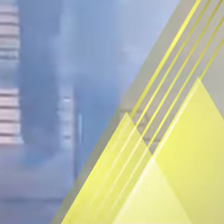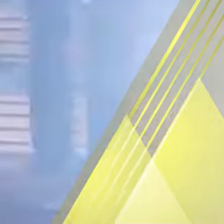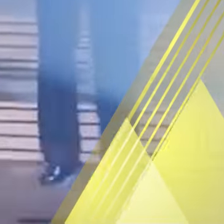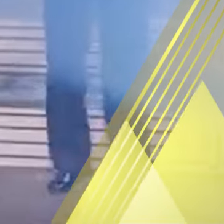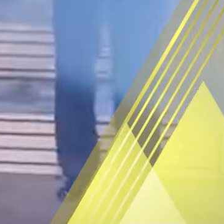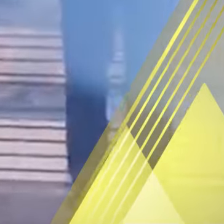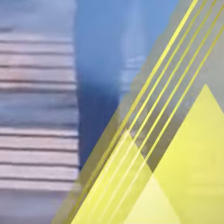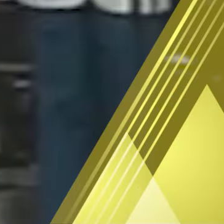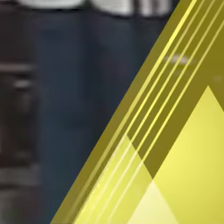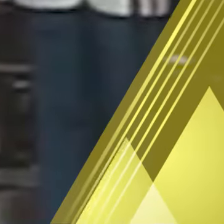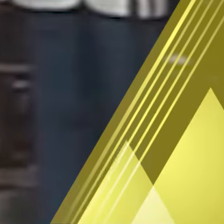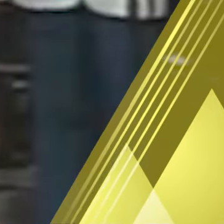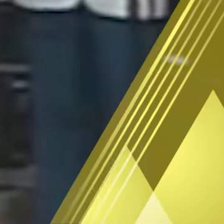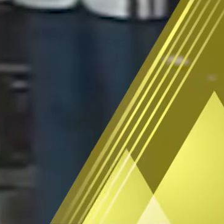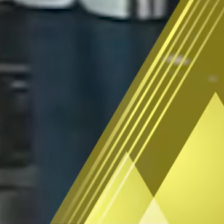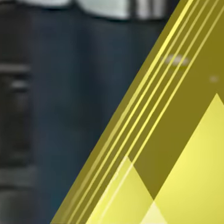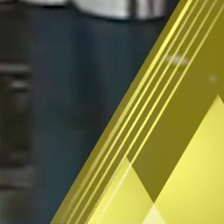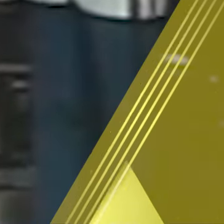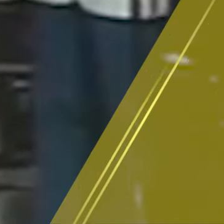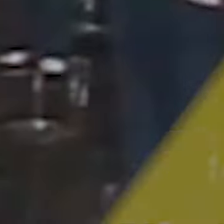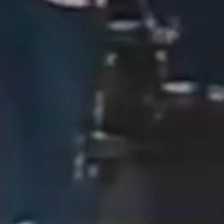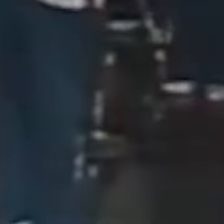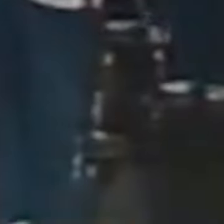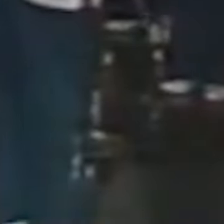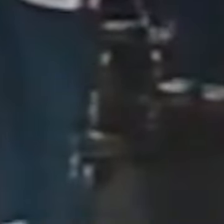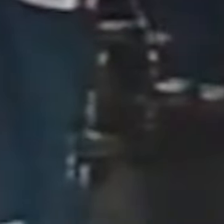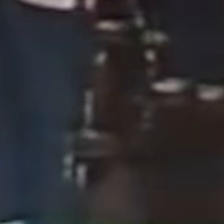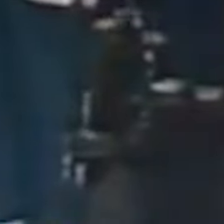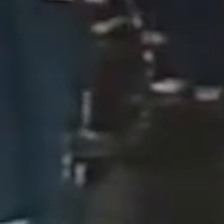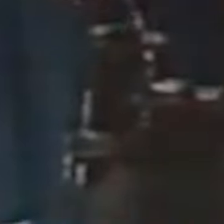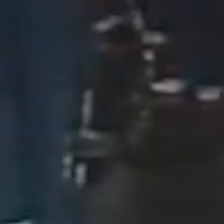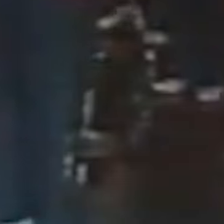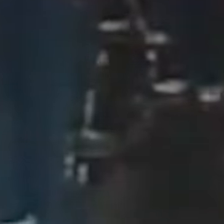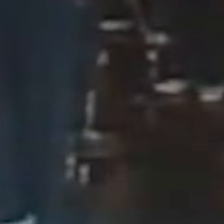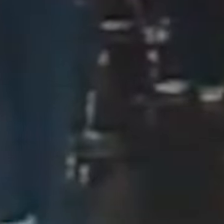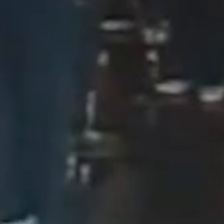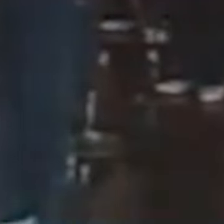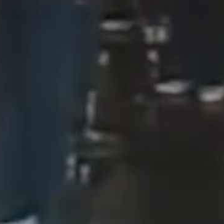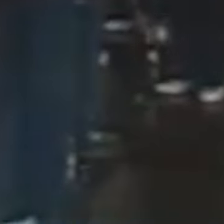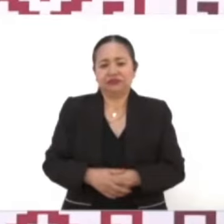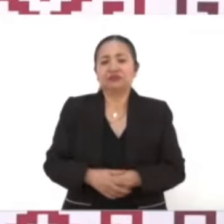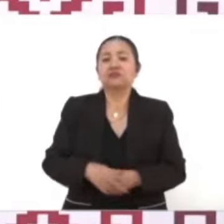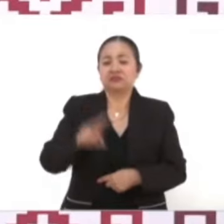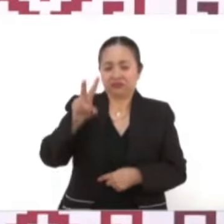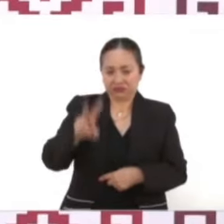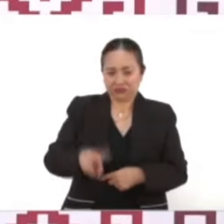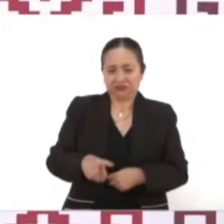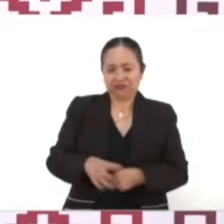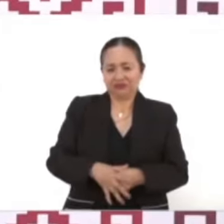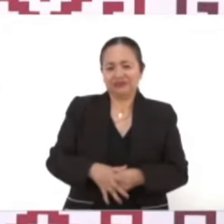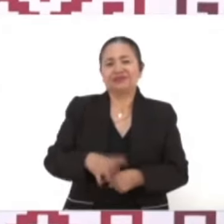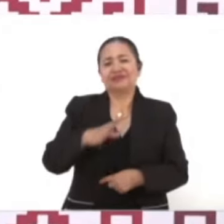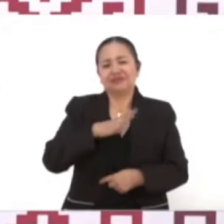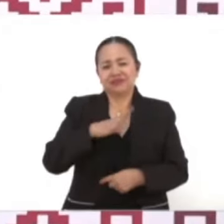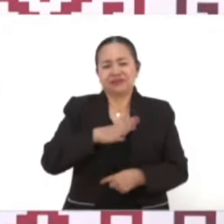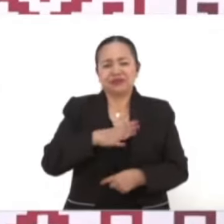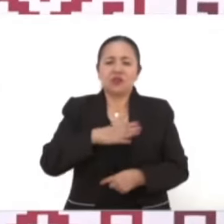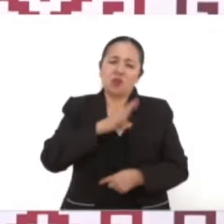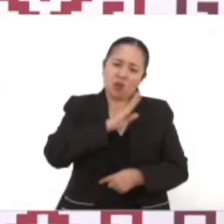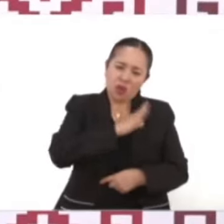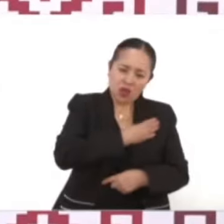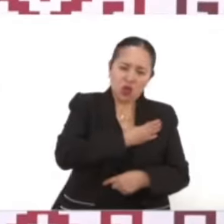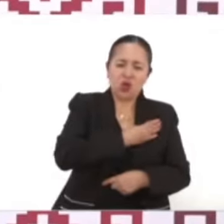Conciertos gratuitos y un ciclo de cine cabaret, inspirado en la promulgación de la Constitución de 1917, formarán parte de la amplia agenda de